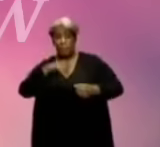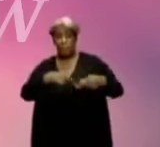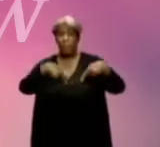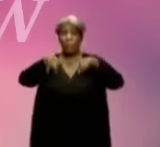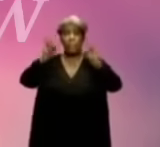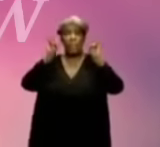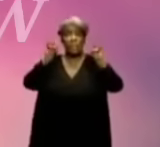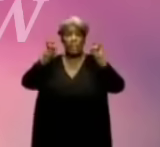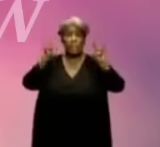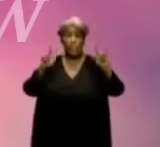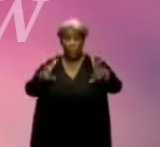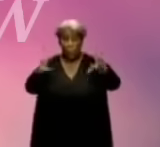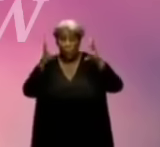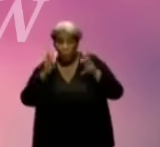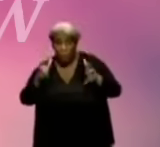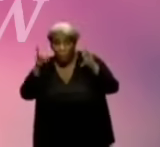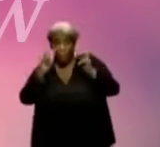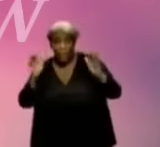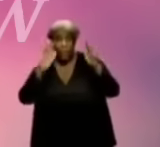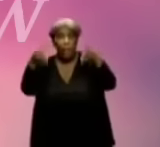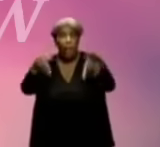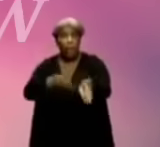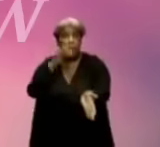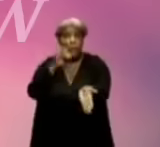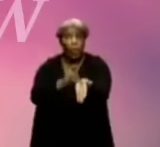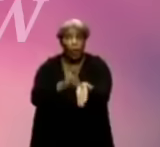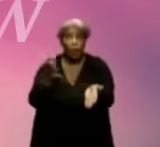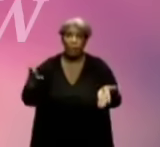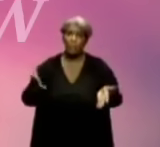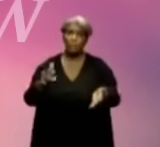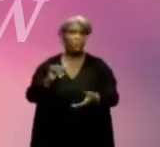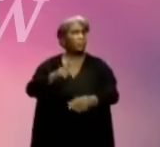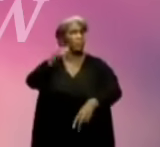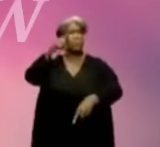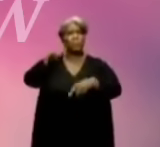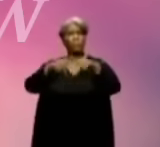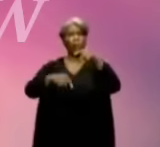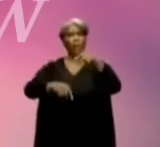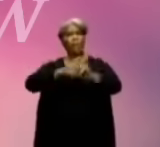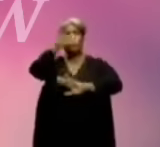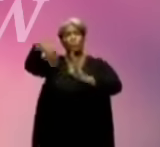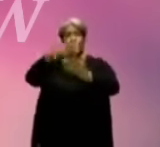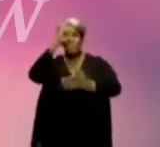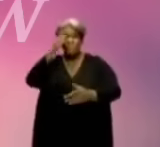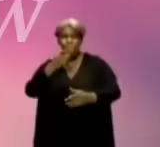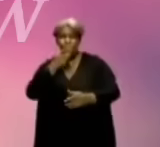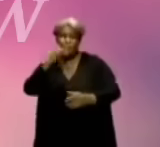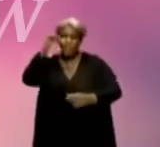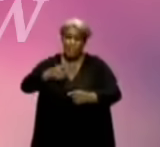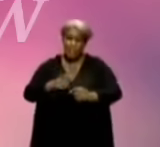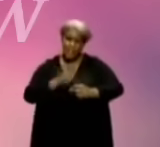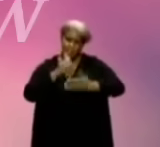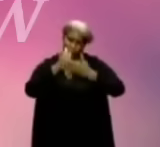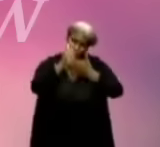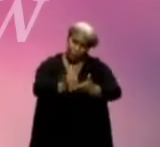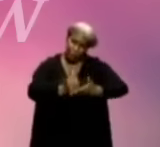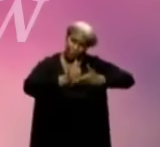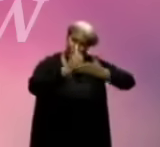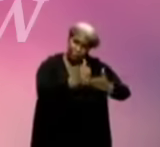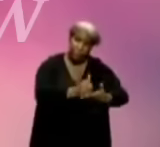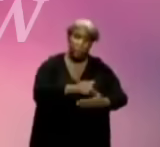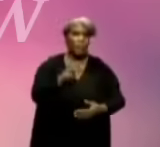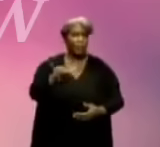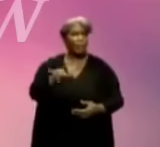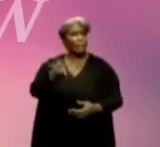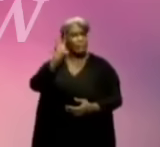a darse tratamiento. Eso tiene que llevarse en todo el país. Y nosotros estamos, esas 6 unidades,